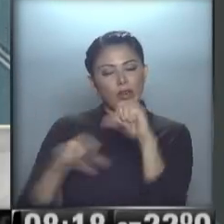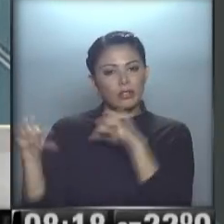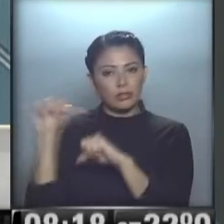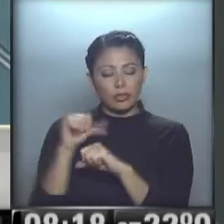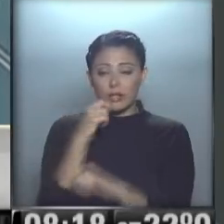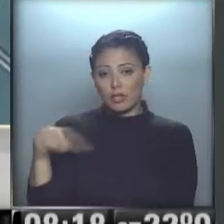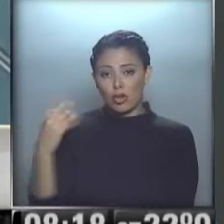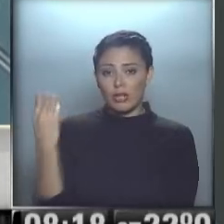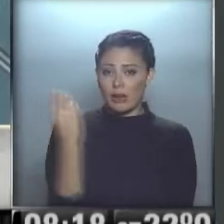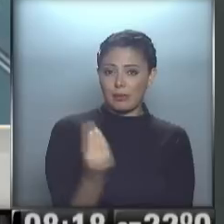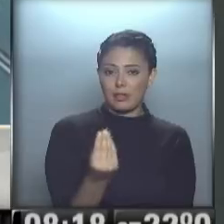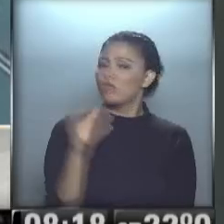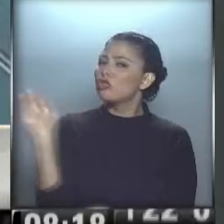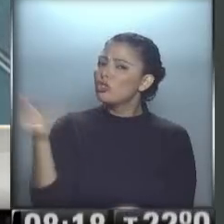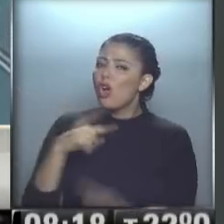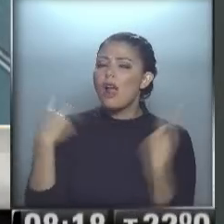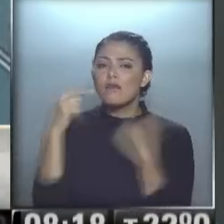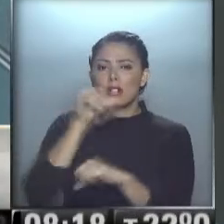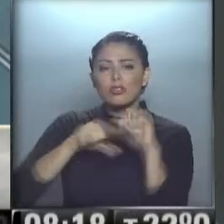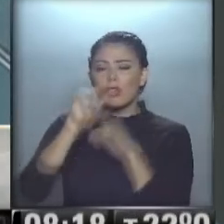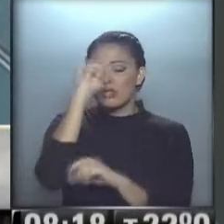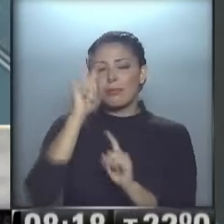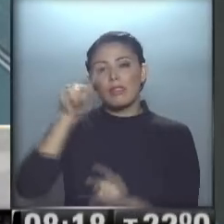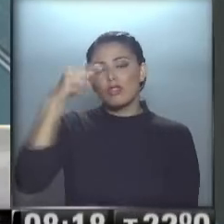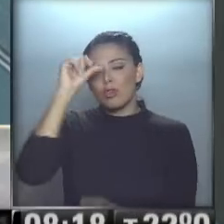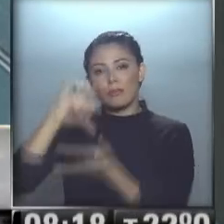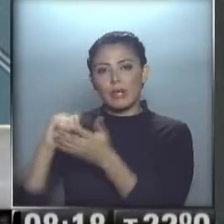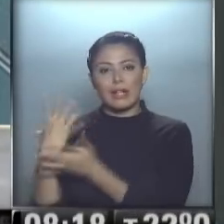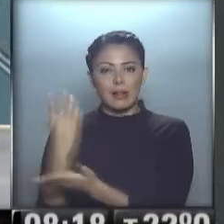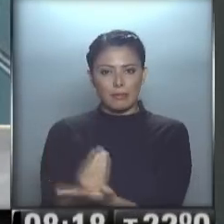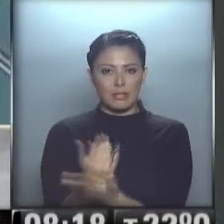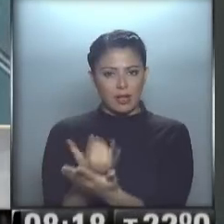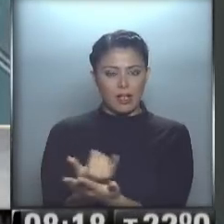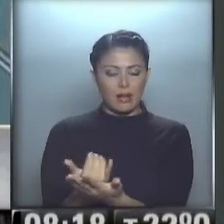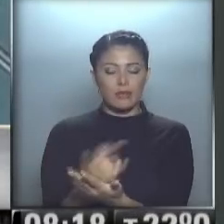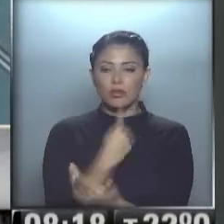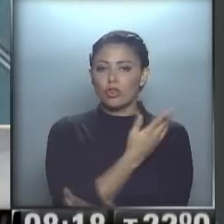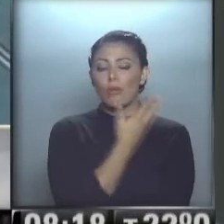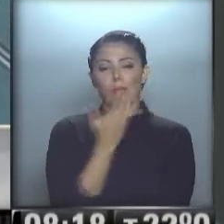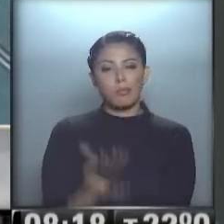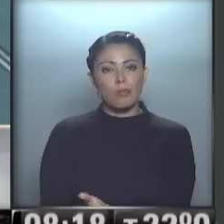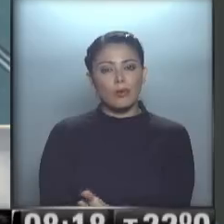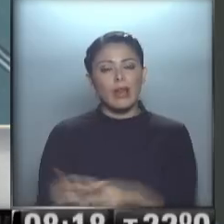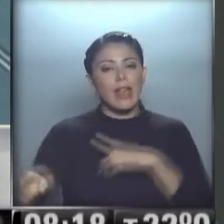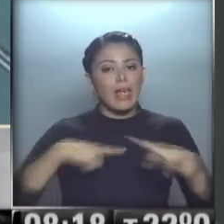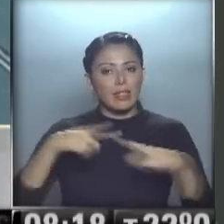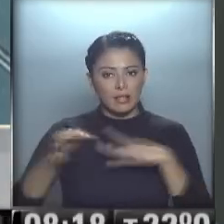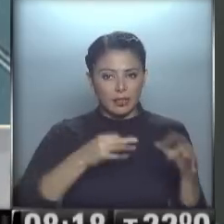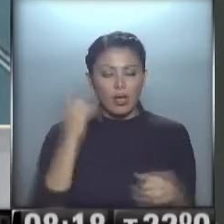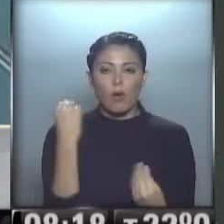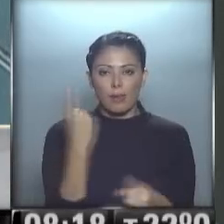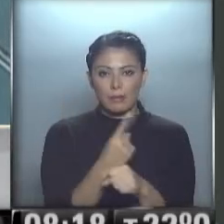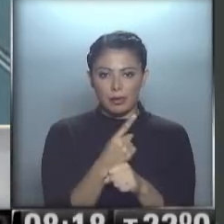que estuvieron representados todos los laboratorios nacionales y extranjeros hemos propuesto eh un eh una estrategia que es la siguiente